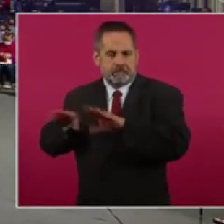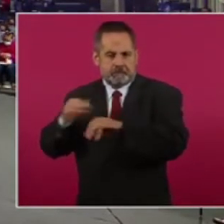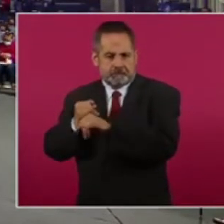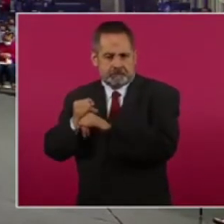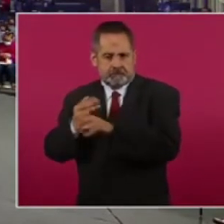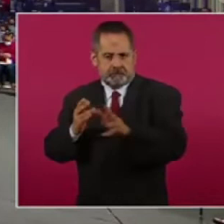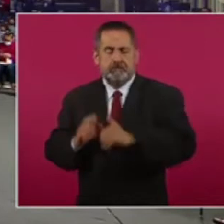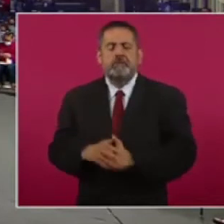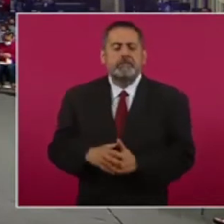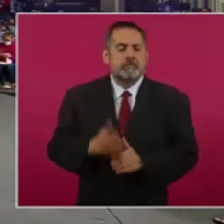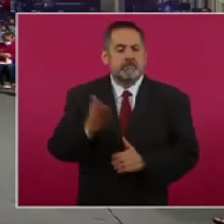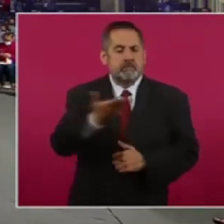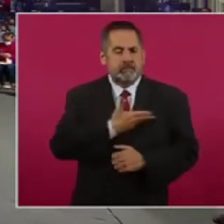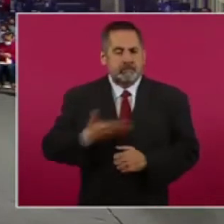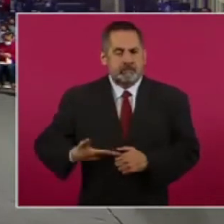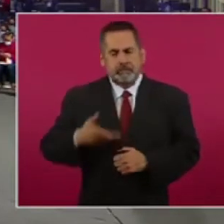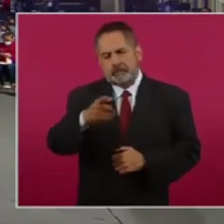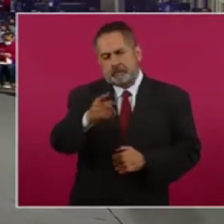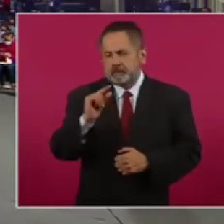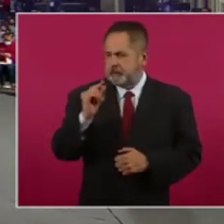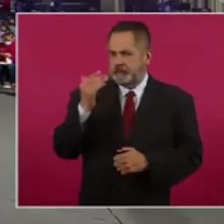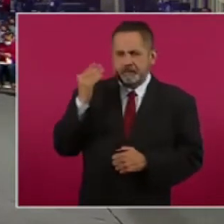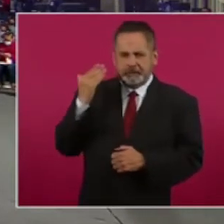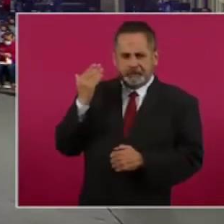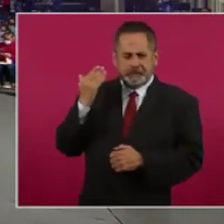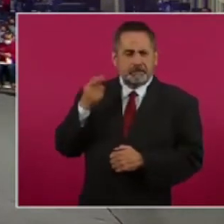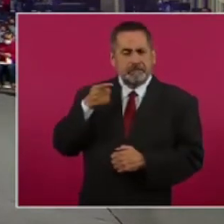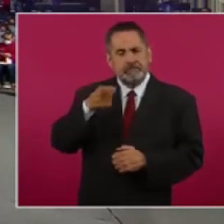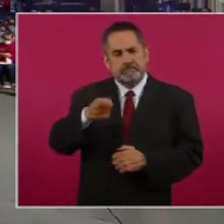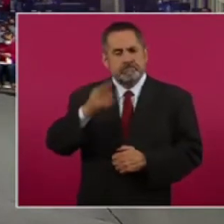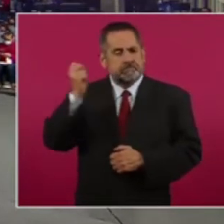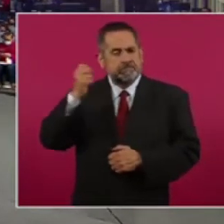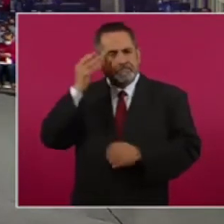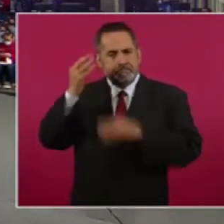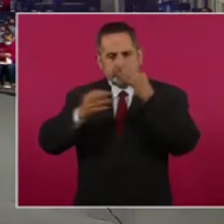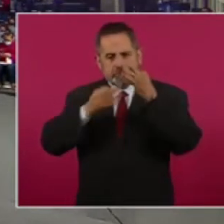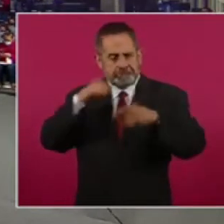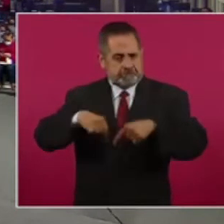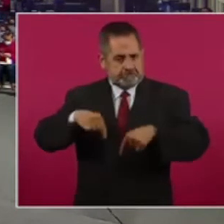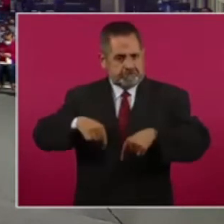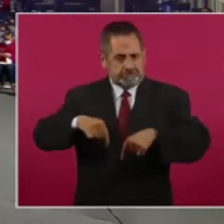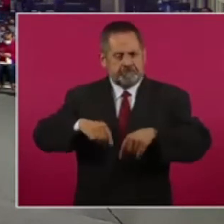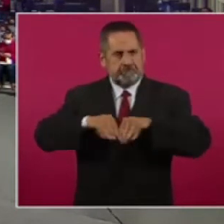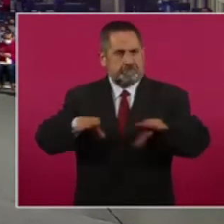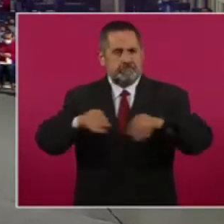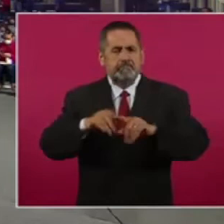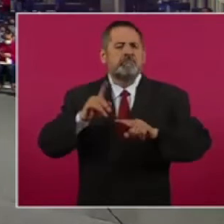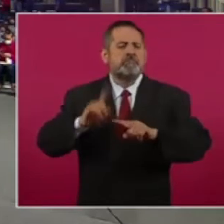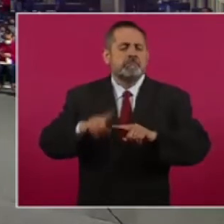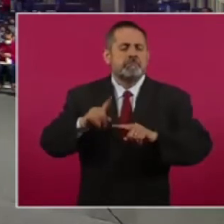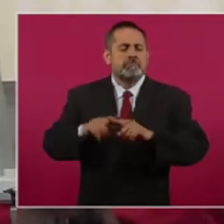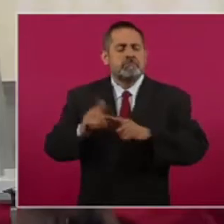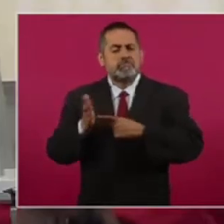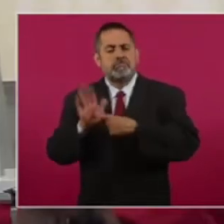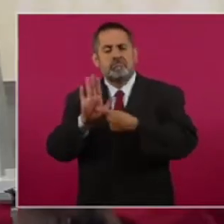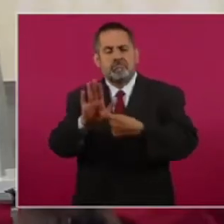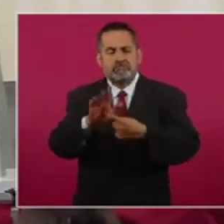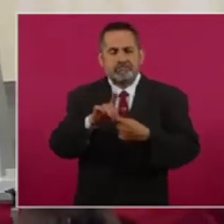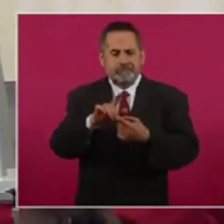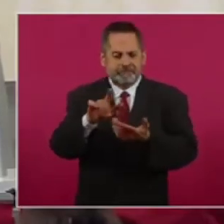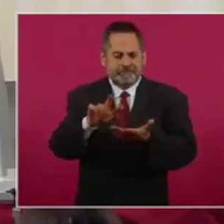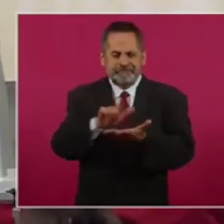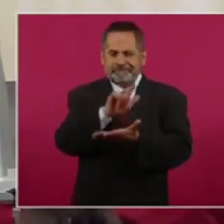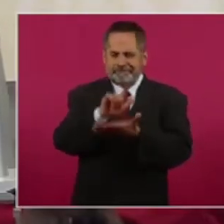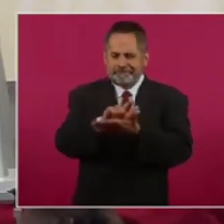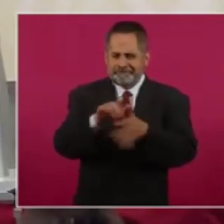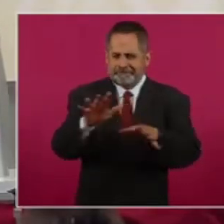digitales. Señor presidente, hace unas semanas en esta conferencia de prensa se presentó lo que es la reforma electoral